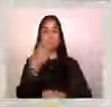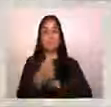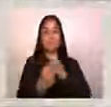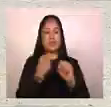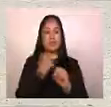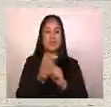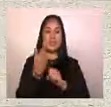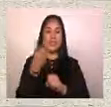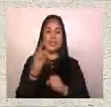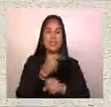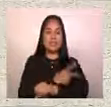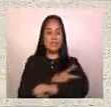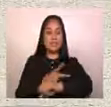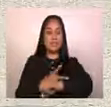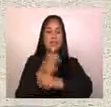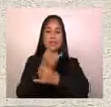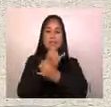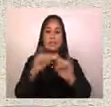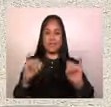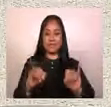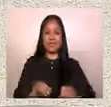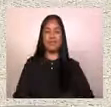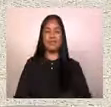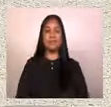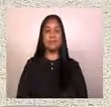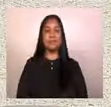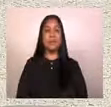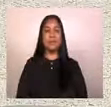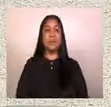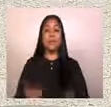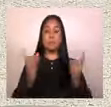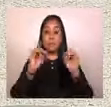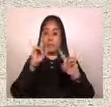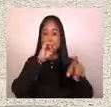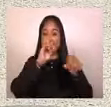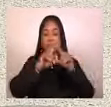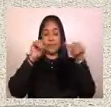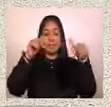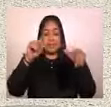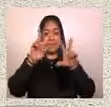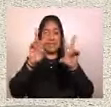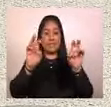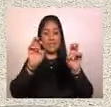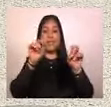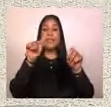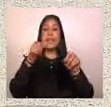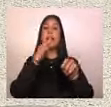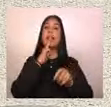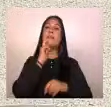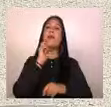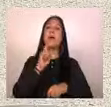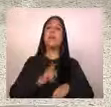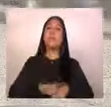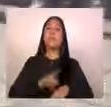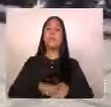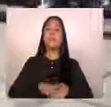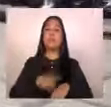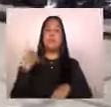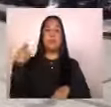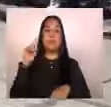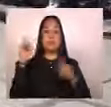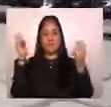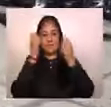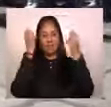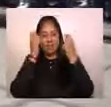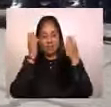203 años de historia independiente. Pero también en este marco, el mejor momento